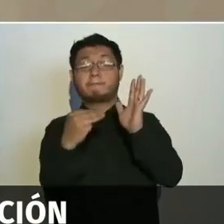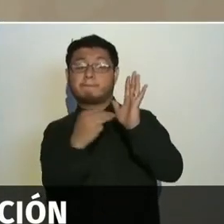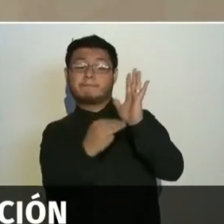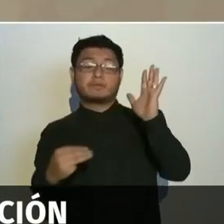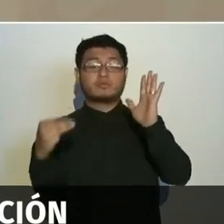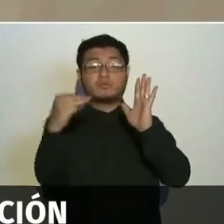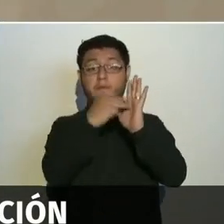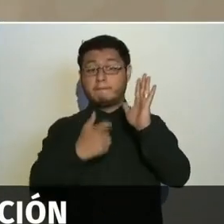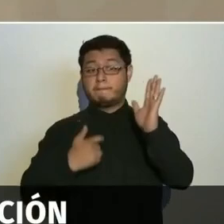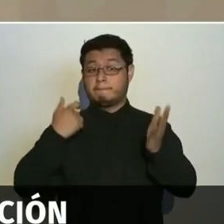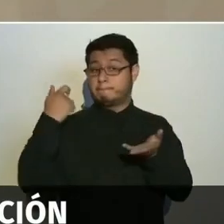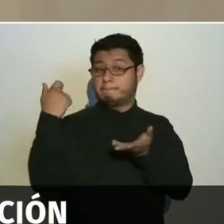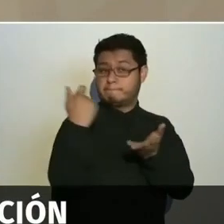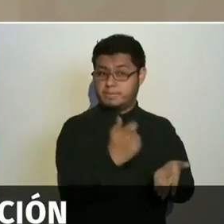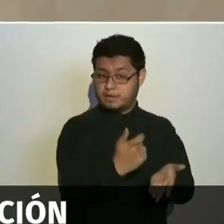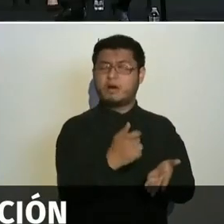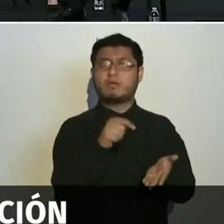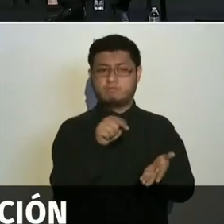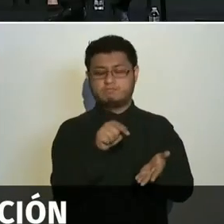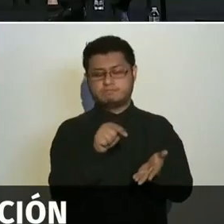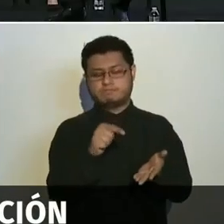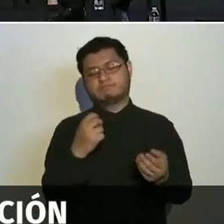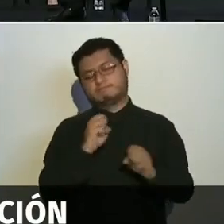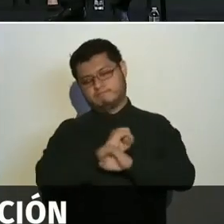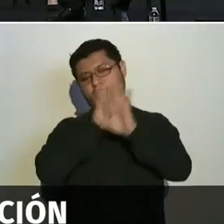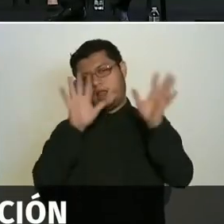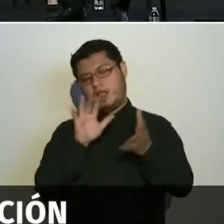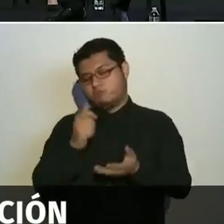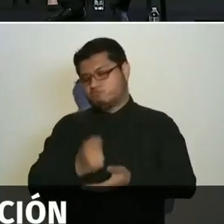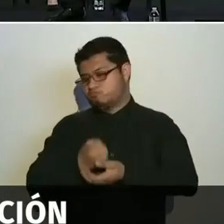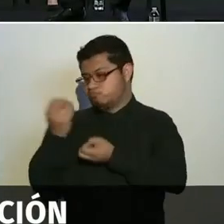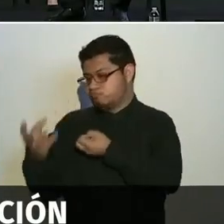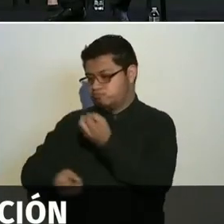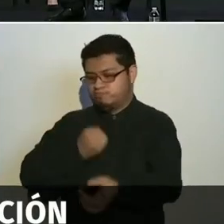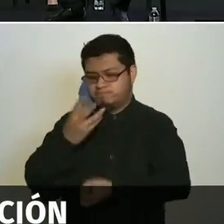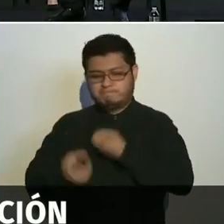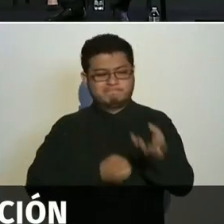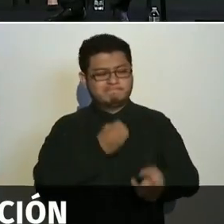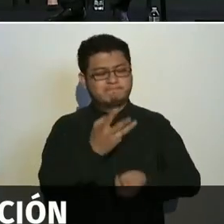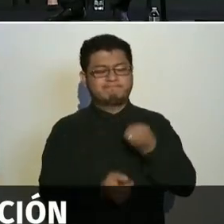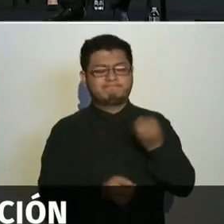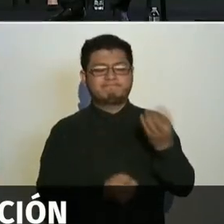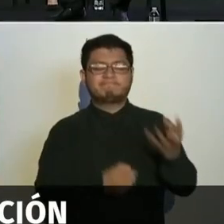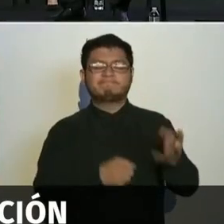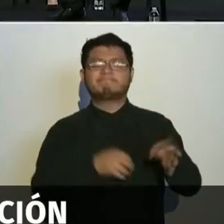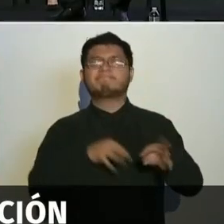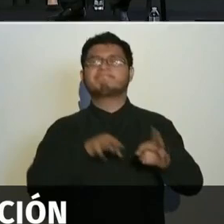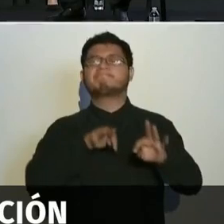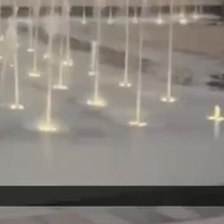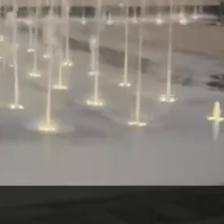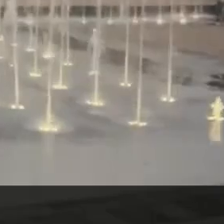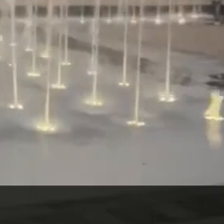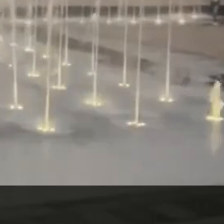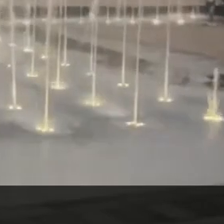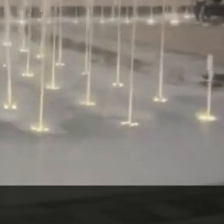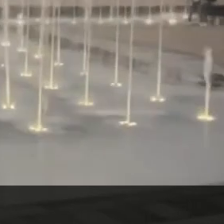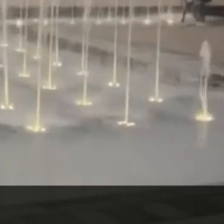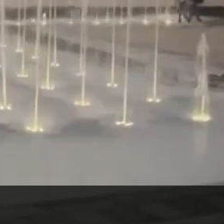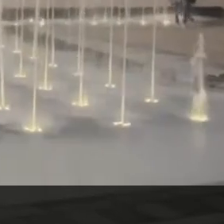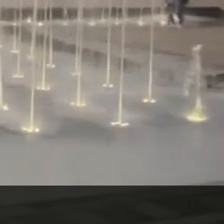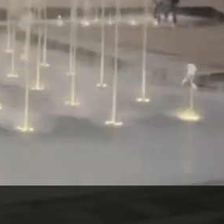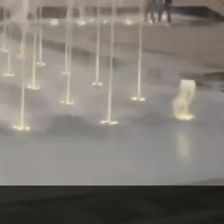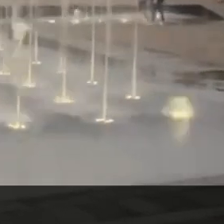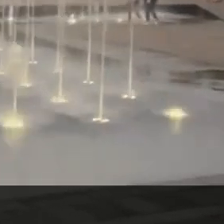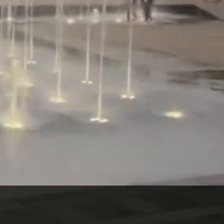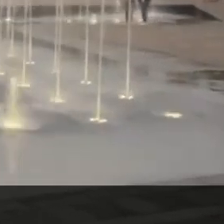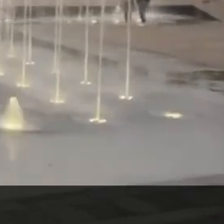diciembre del 2023 enero del 2024 Todos hemos hablado y todos sabemos pues de lo que se han adelantado los tiempos y